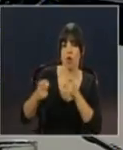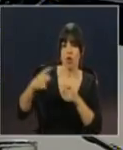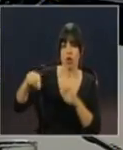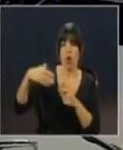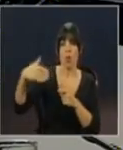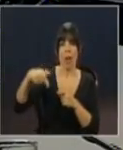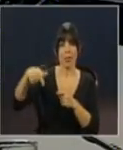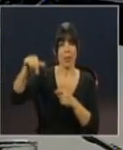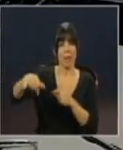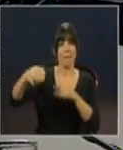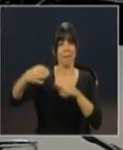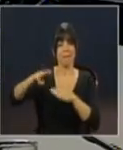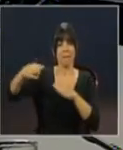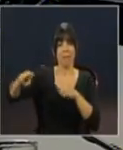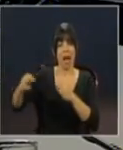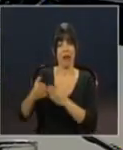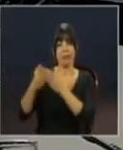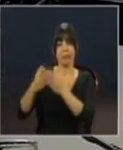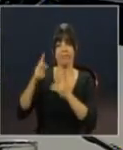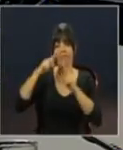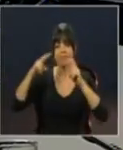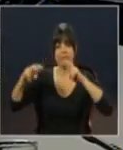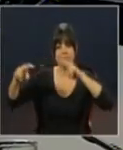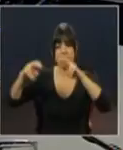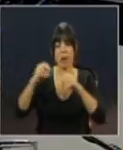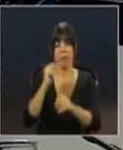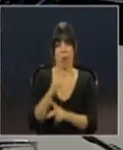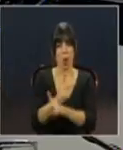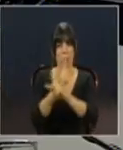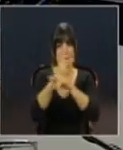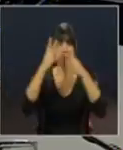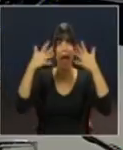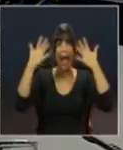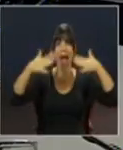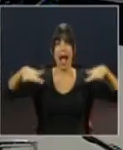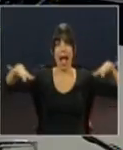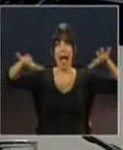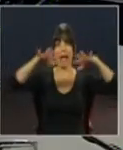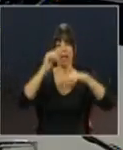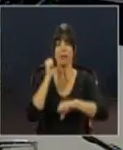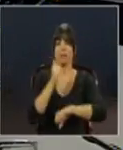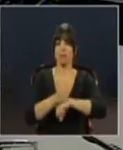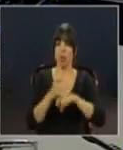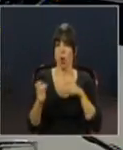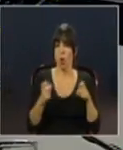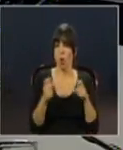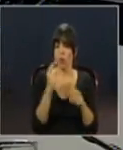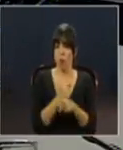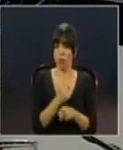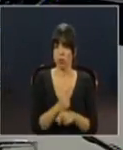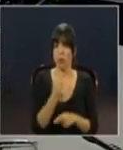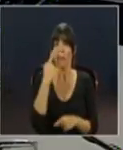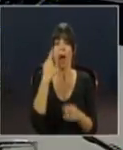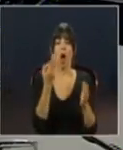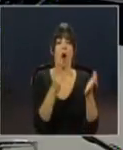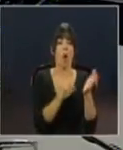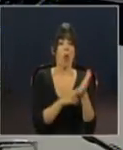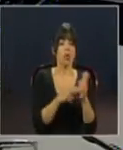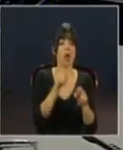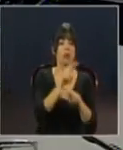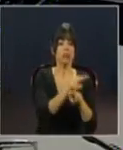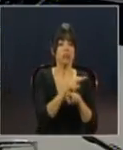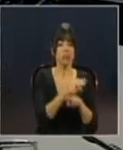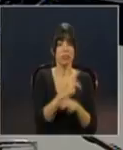mar y fortalecer el resguardo del espacio aéreo, establecer un adecuado control para la selección, contratación y monitoreo